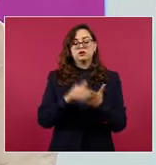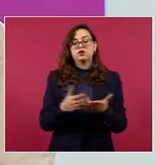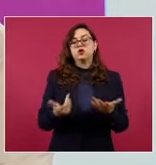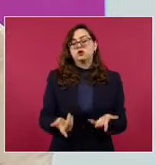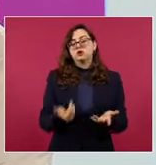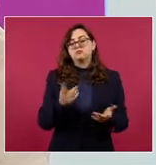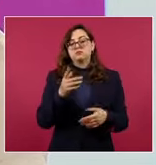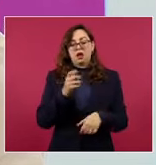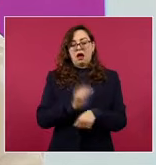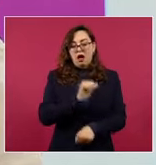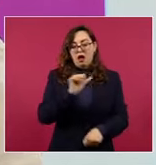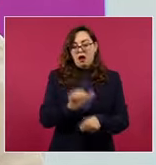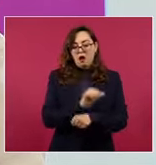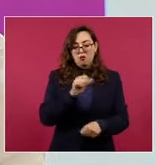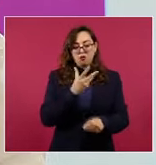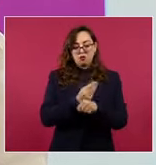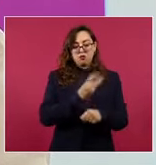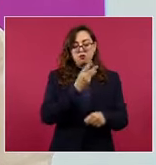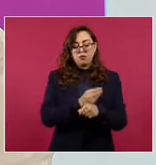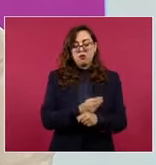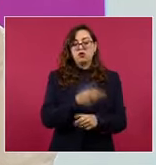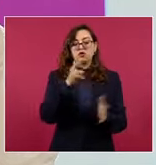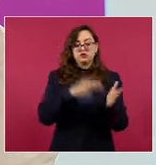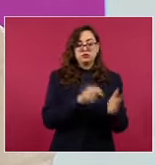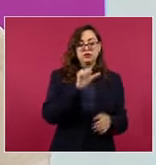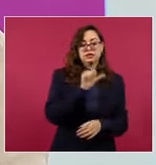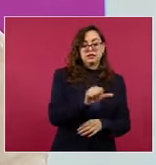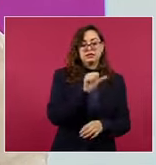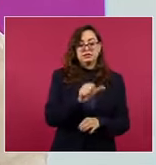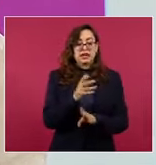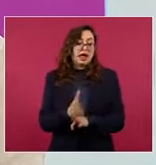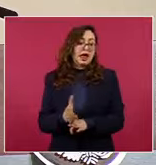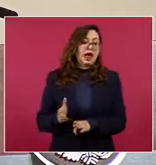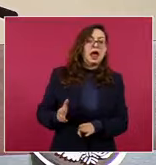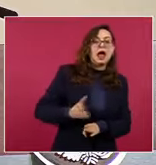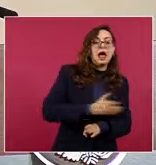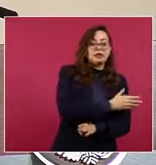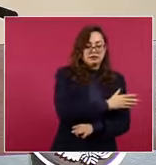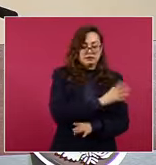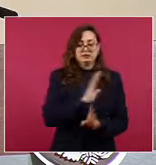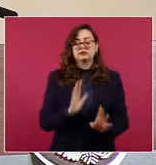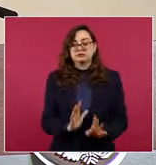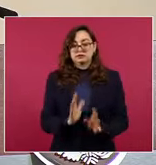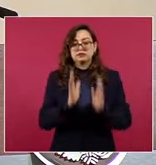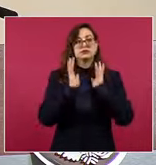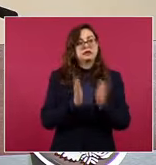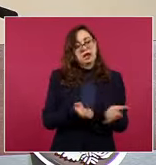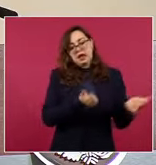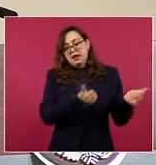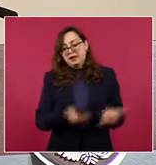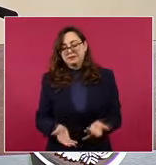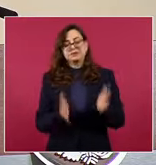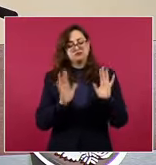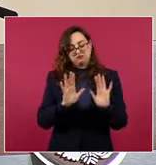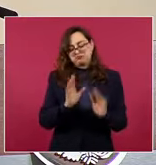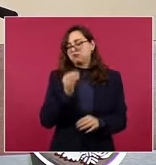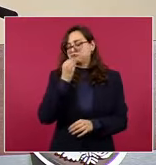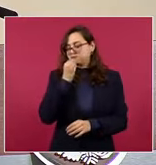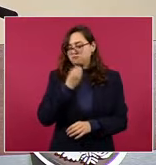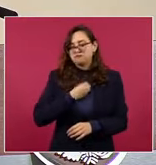1,067,777 unidades, modelos 2016 para atrás, que ya están en el país y que permiten la movilidad